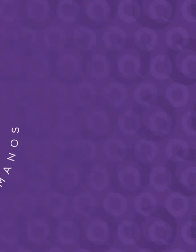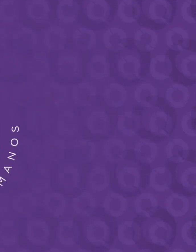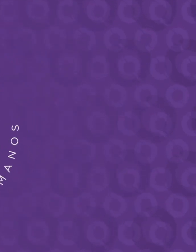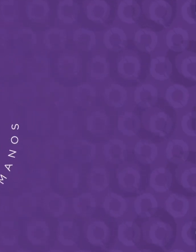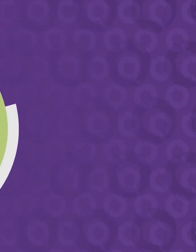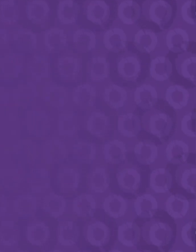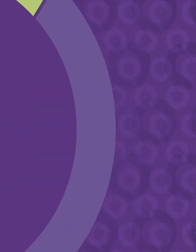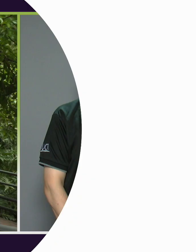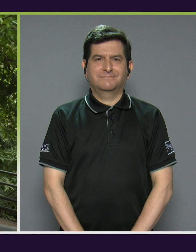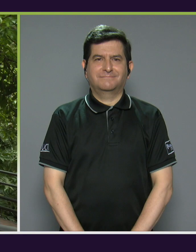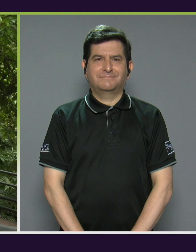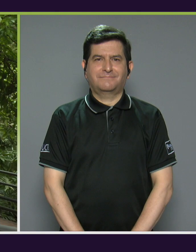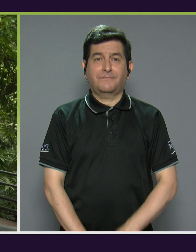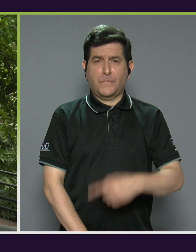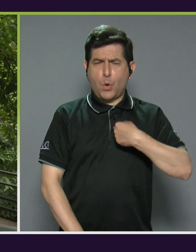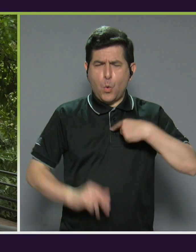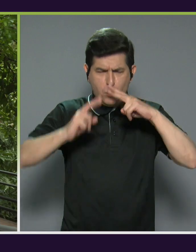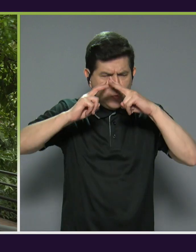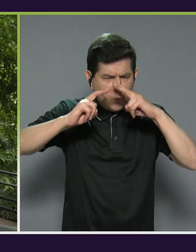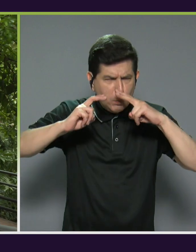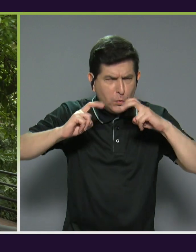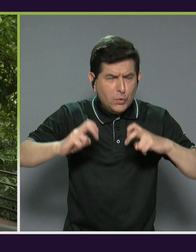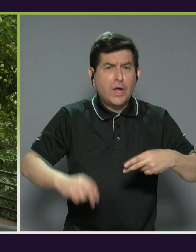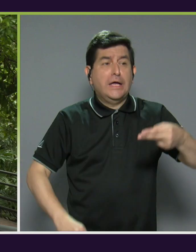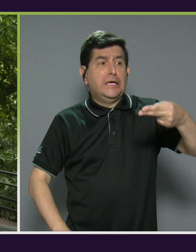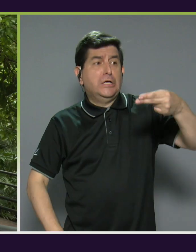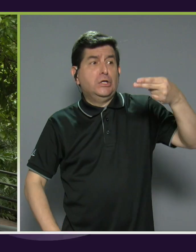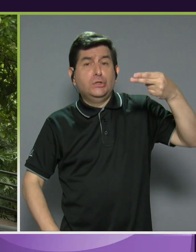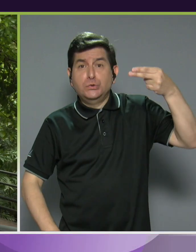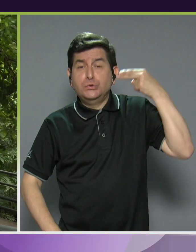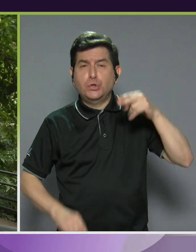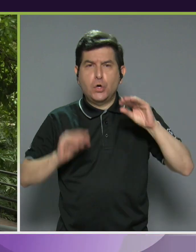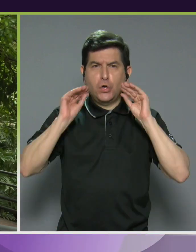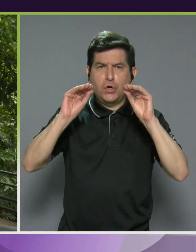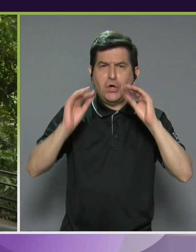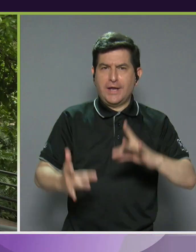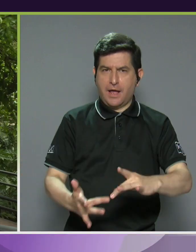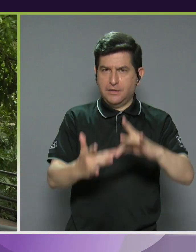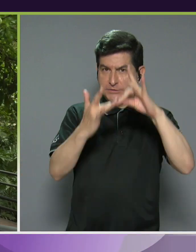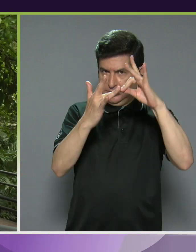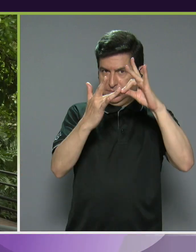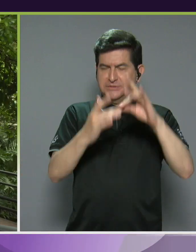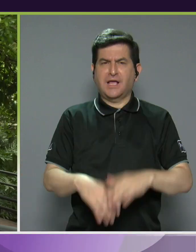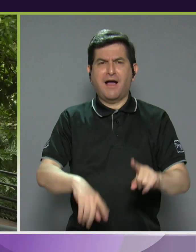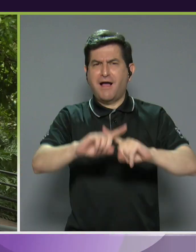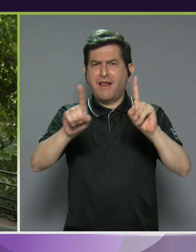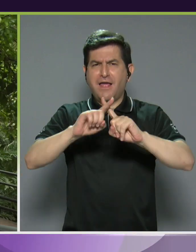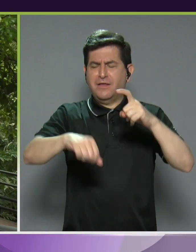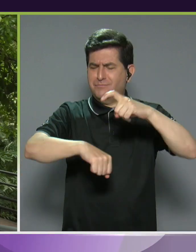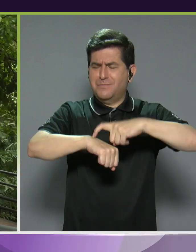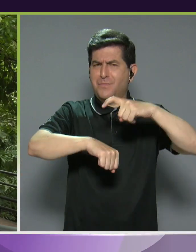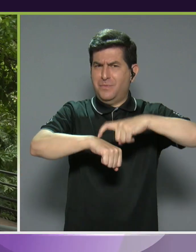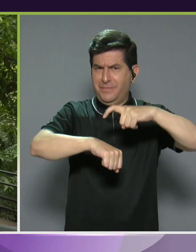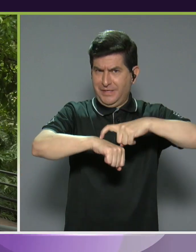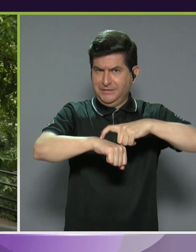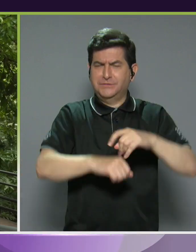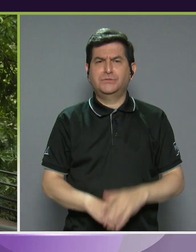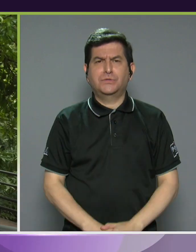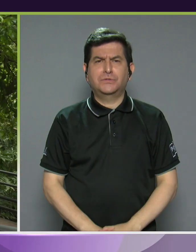Si uno revisa la historia de la educación especial en diferentes momentos,